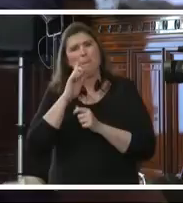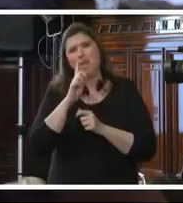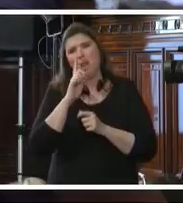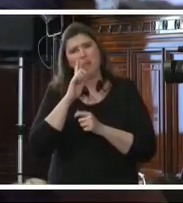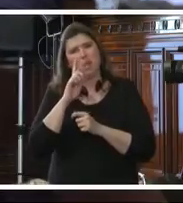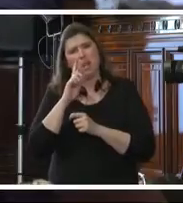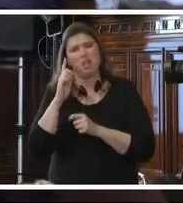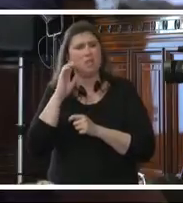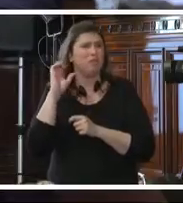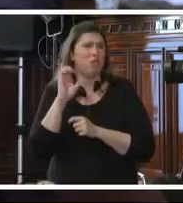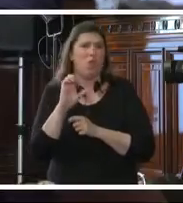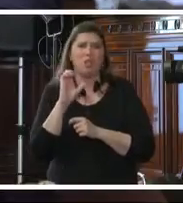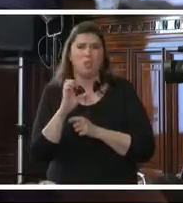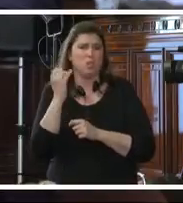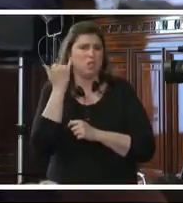cientos de miles de casos de violación sexual.